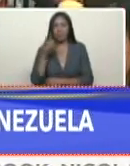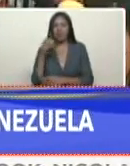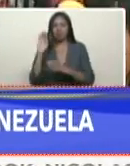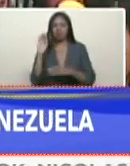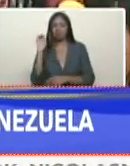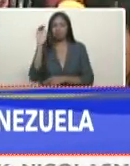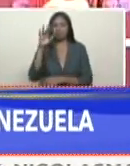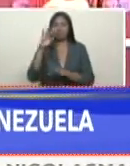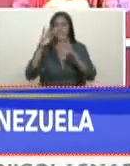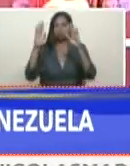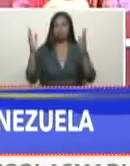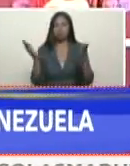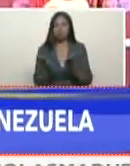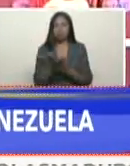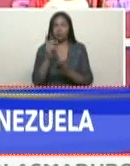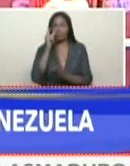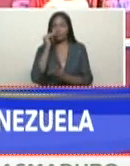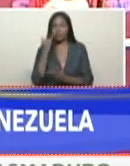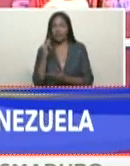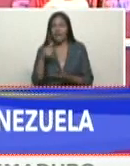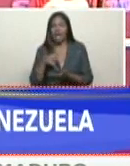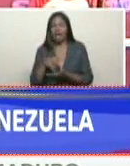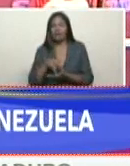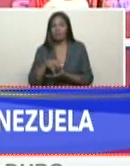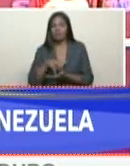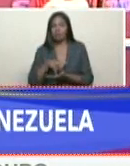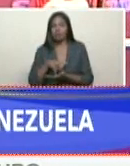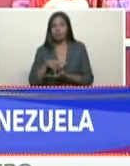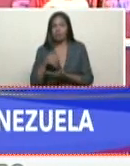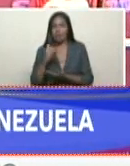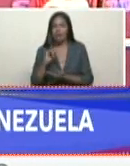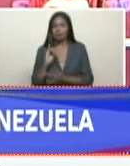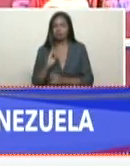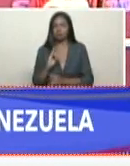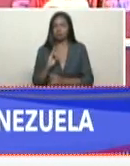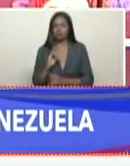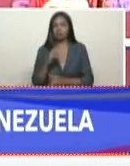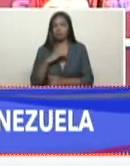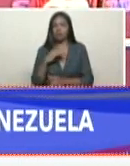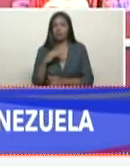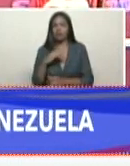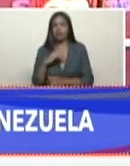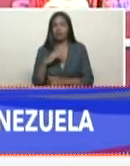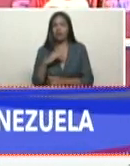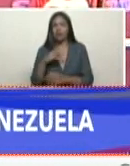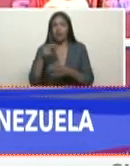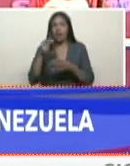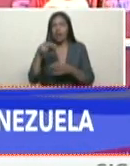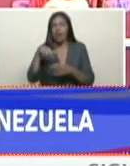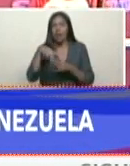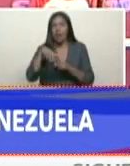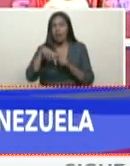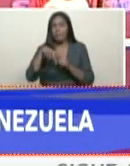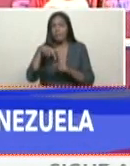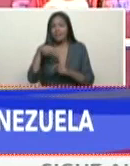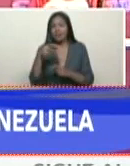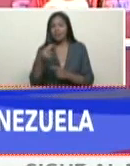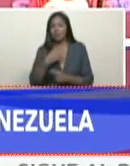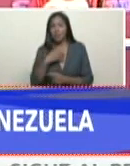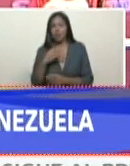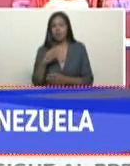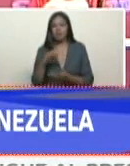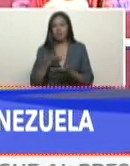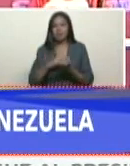mundo. Bueno, él tiene una lesión en la pierna derecha que no se terminó de